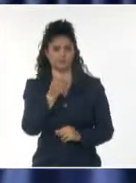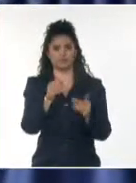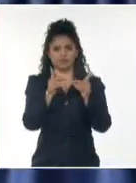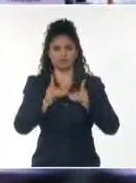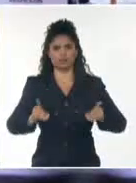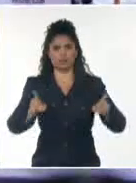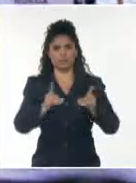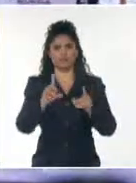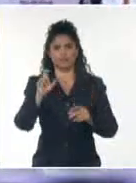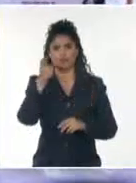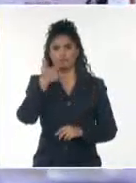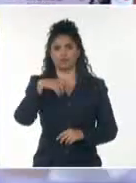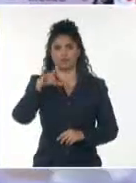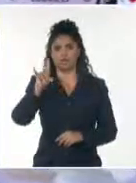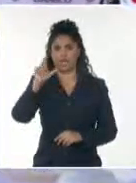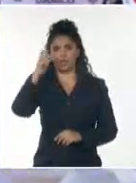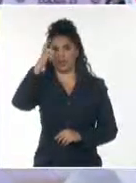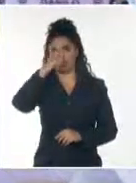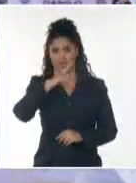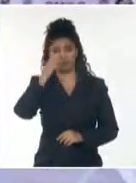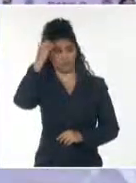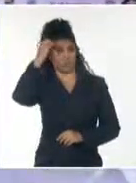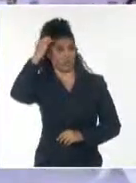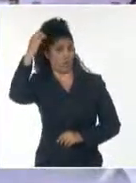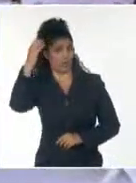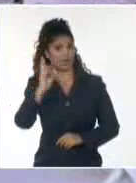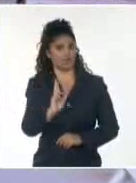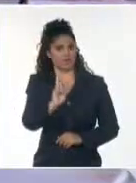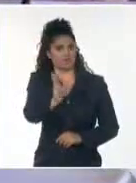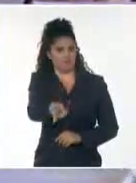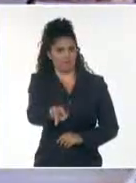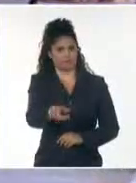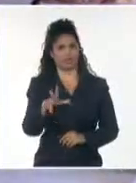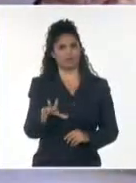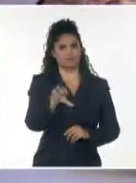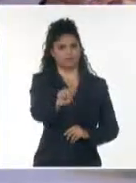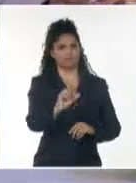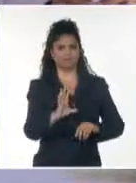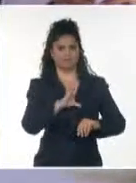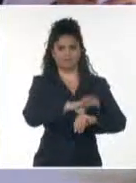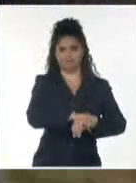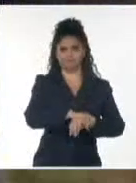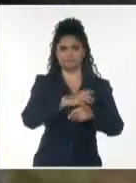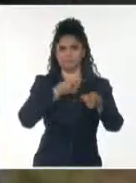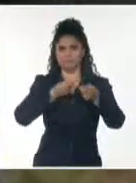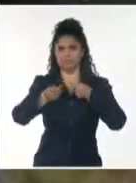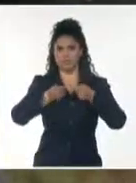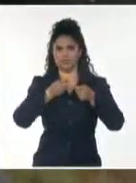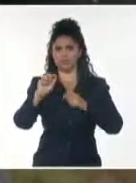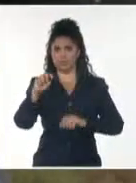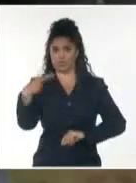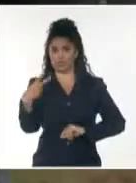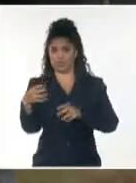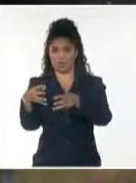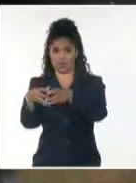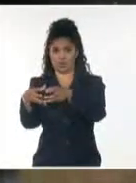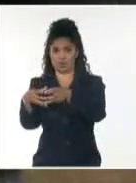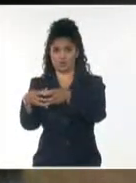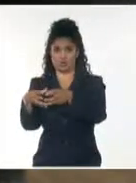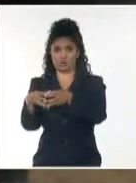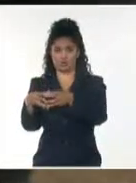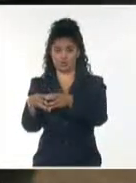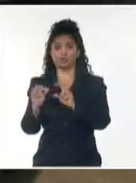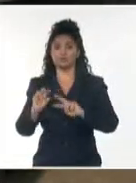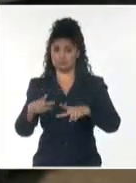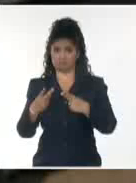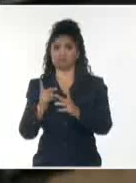cauca por lo que el gobierno ha emprendido una ofensiva contra ellos mientras que las negociaciones con el segundo grupo parecen retomarse y